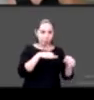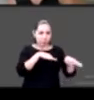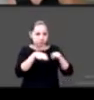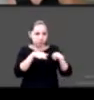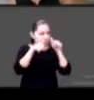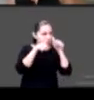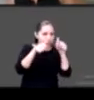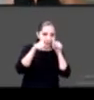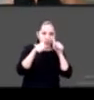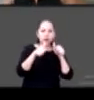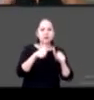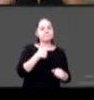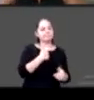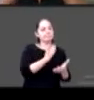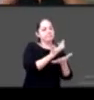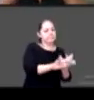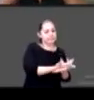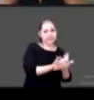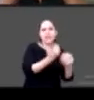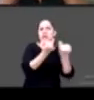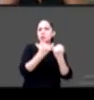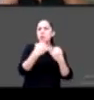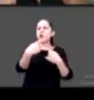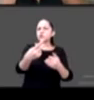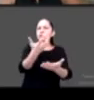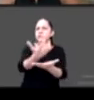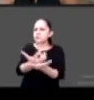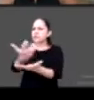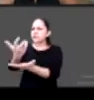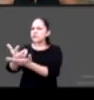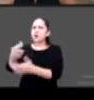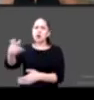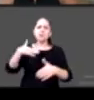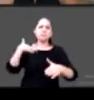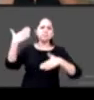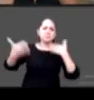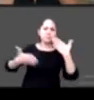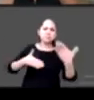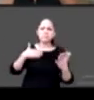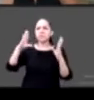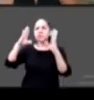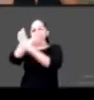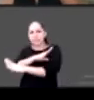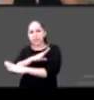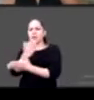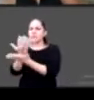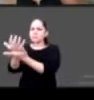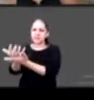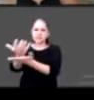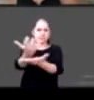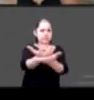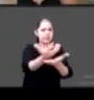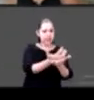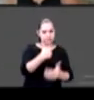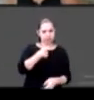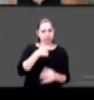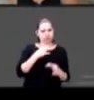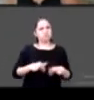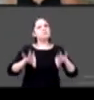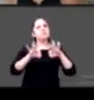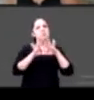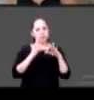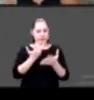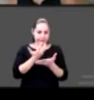lo es para el resto de la familia, el hecho de divertirse, entretenerse y descansar. Recuerda que cuando estructures una